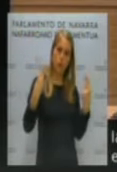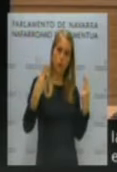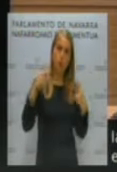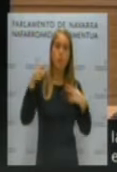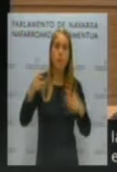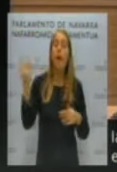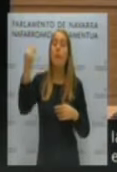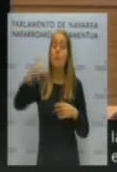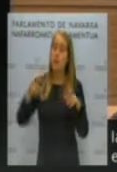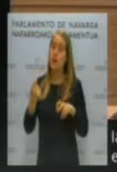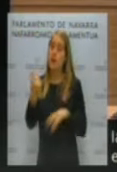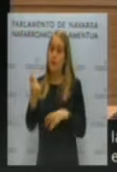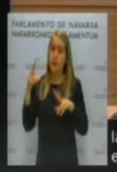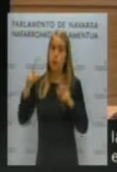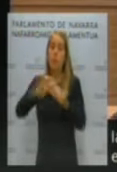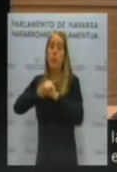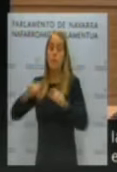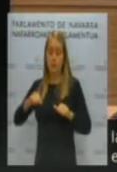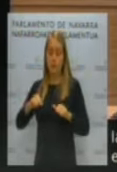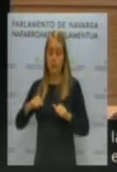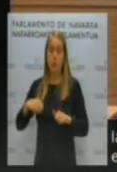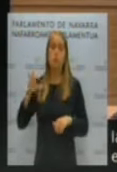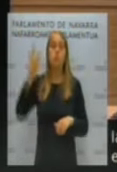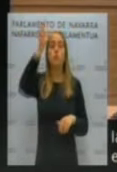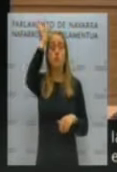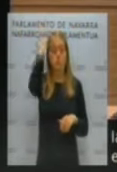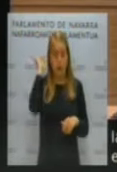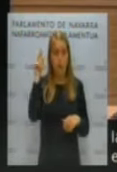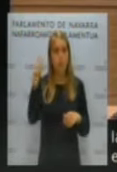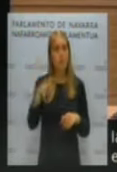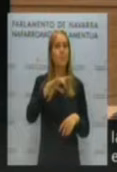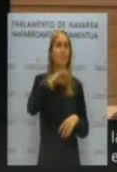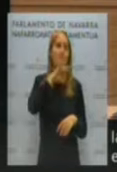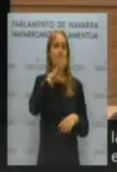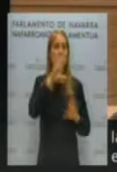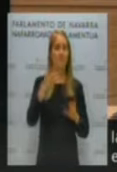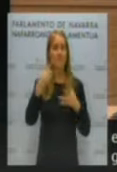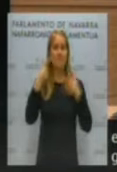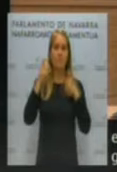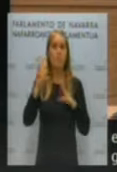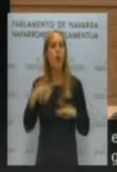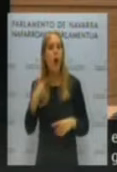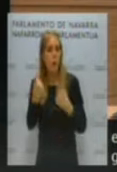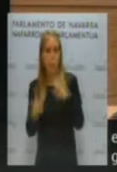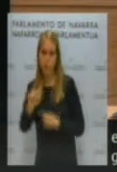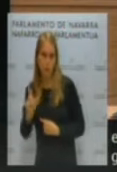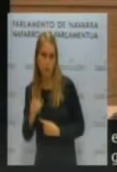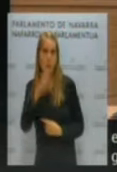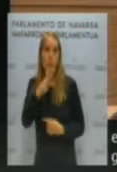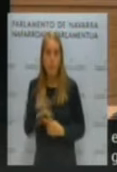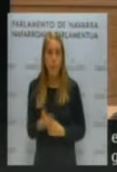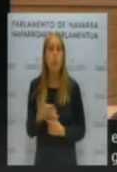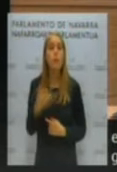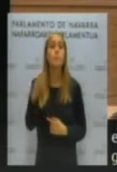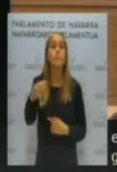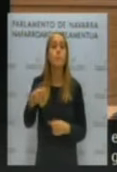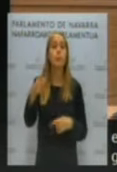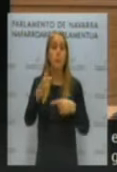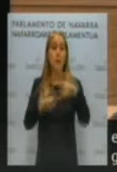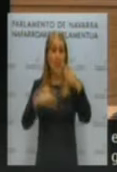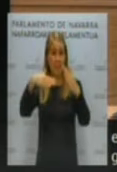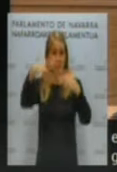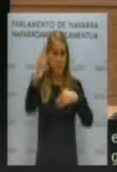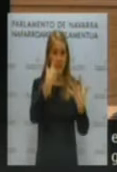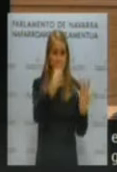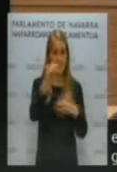aquel dinero que se gasta en privatizaciones, señora Barcos, usted le da la risa, a mucha gente no le da. ¿Sabe por qué? Porque más de la mitad de esos